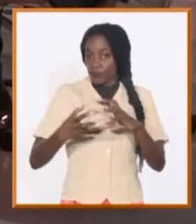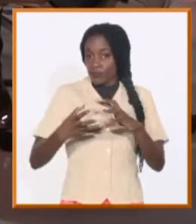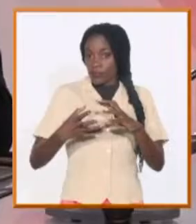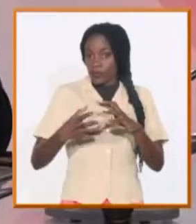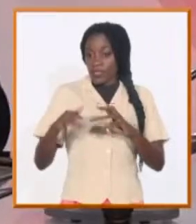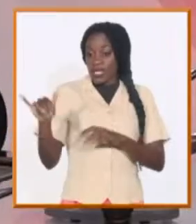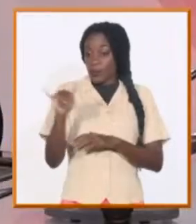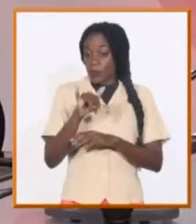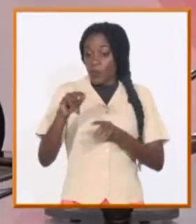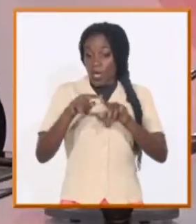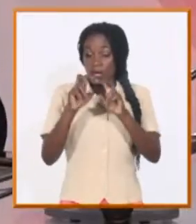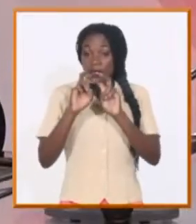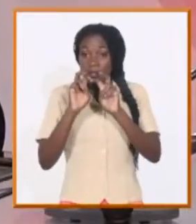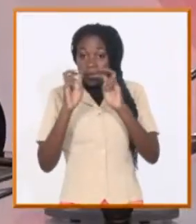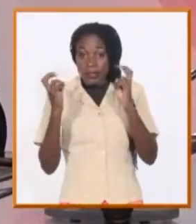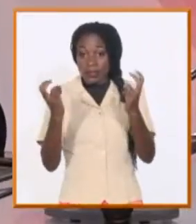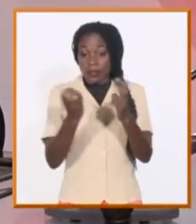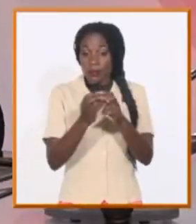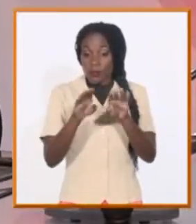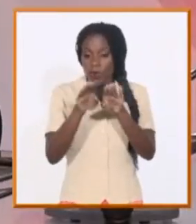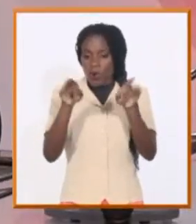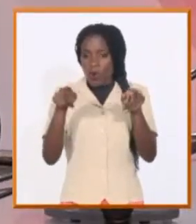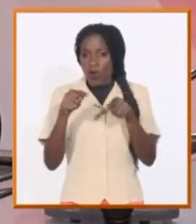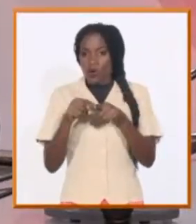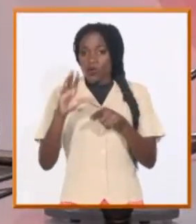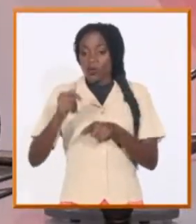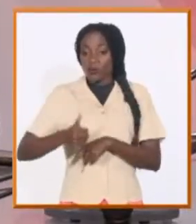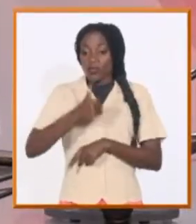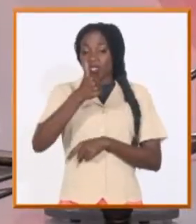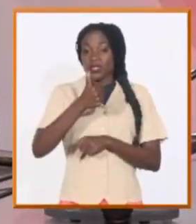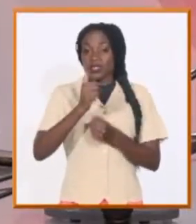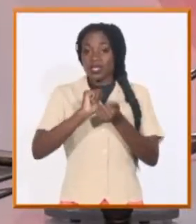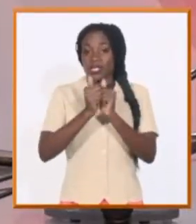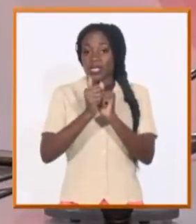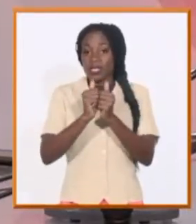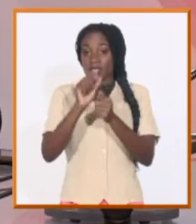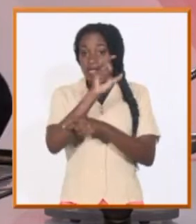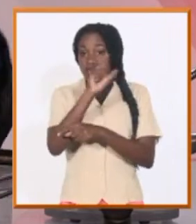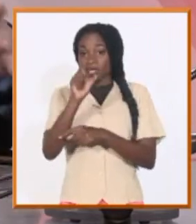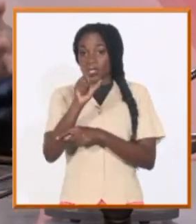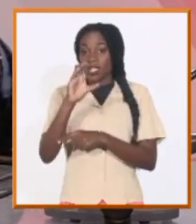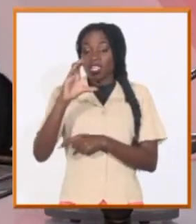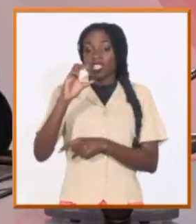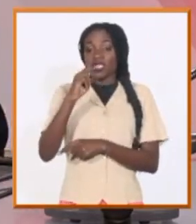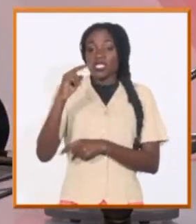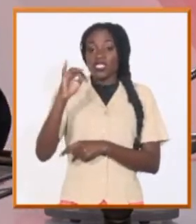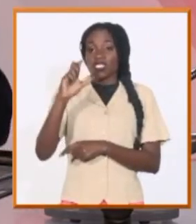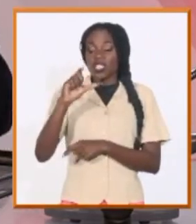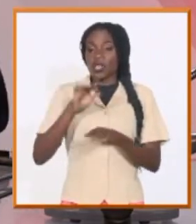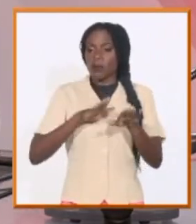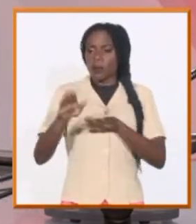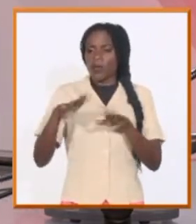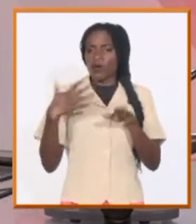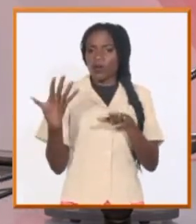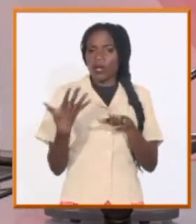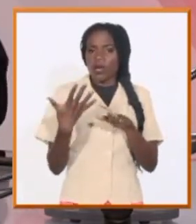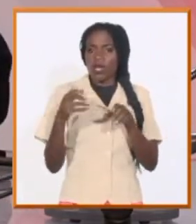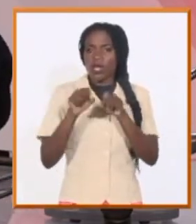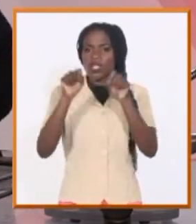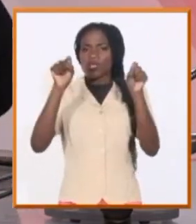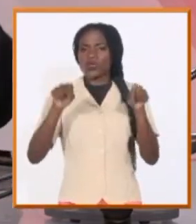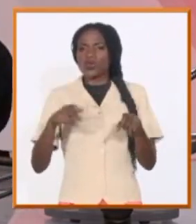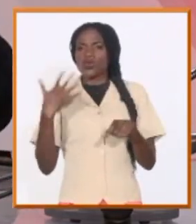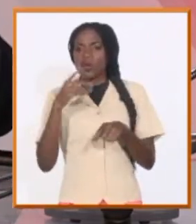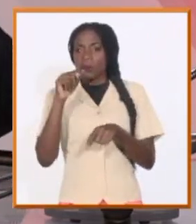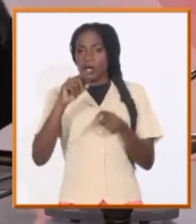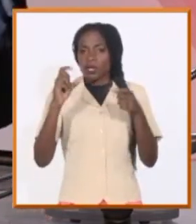los escenarios, porque nos decía el presidente del INDER, bueno, Chile preparó infraestructuras tremendas para estos Juegos.